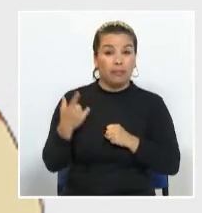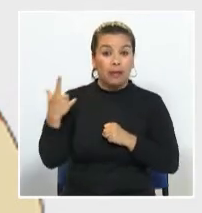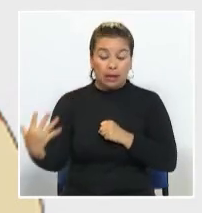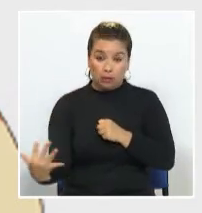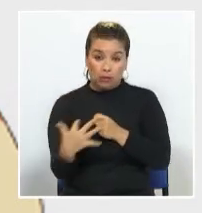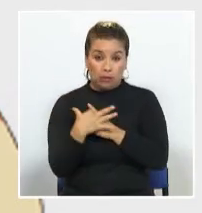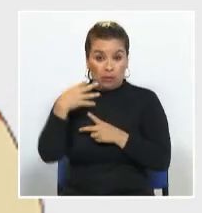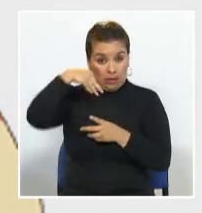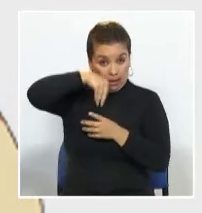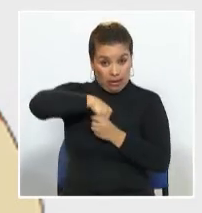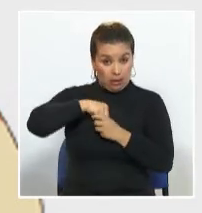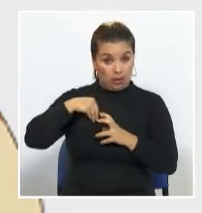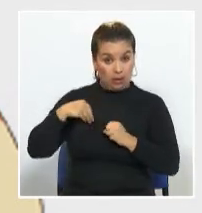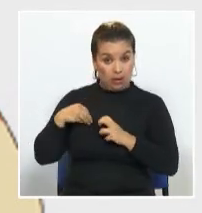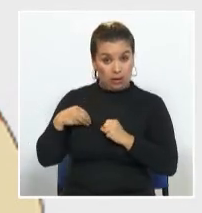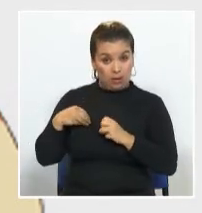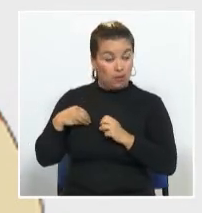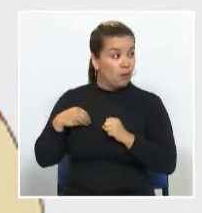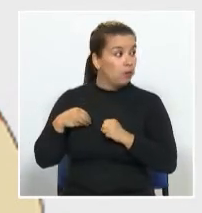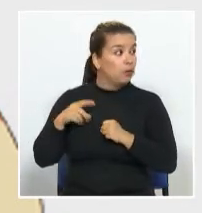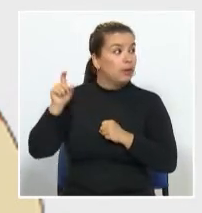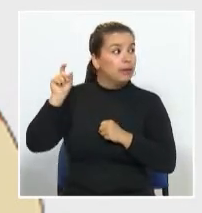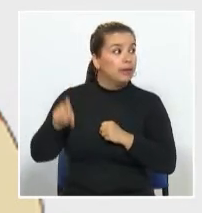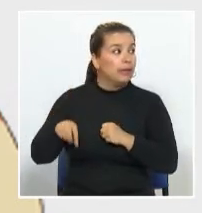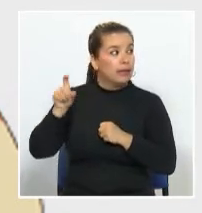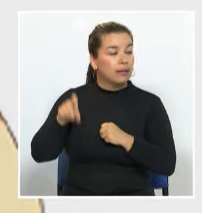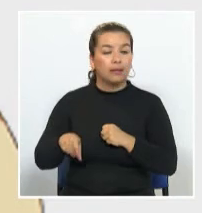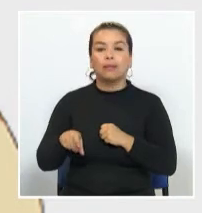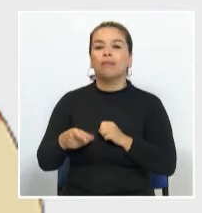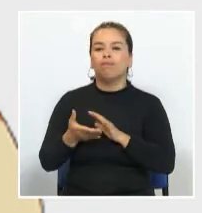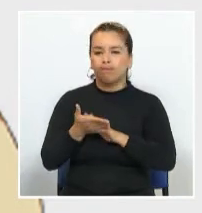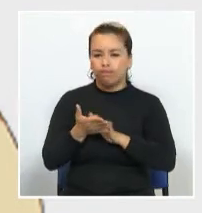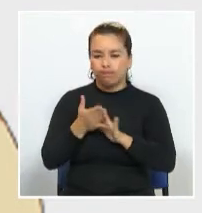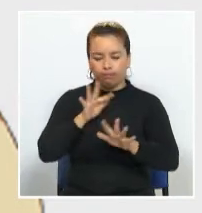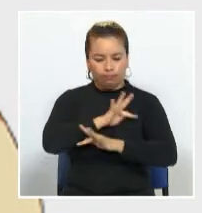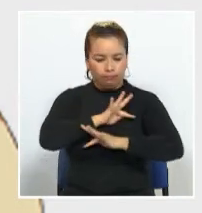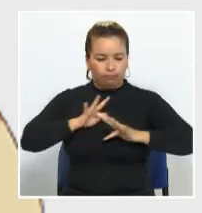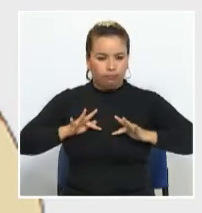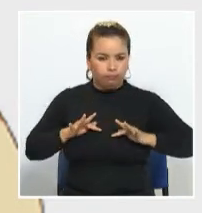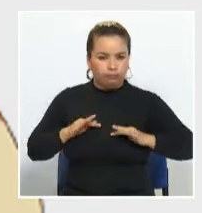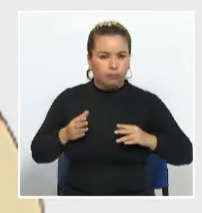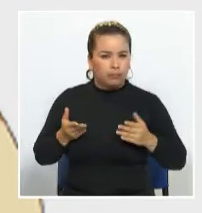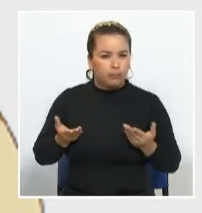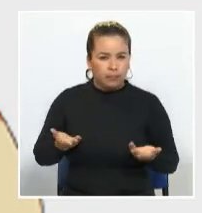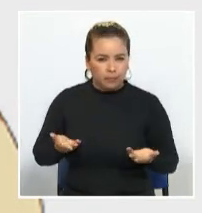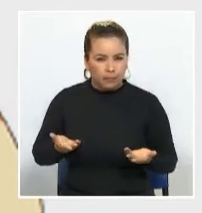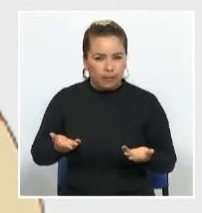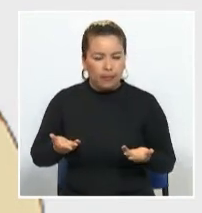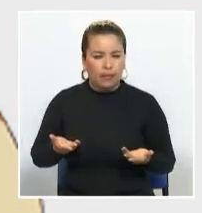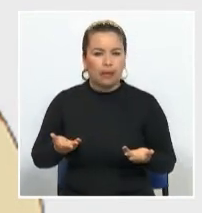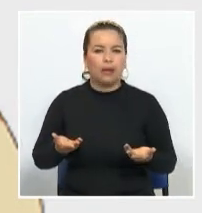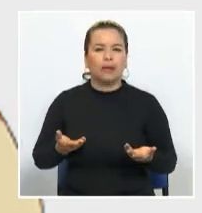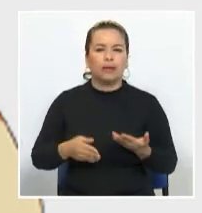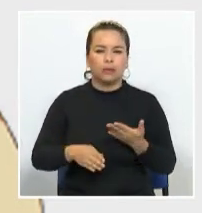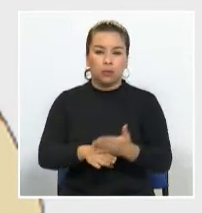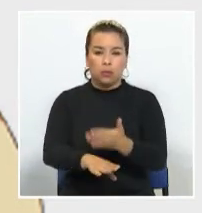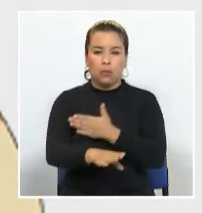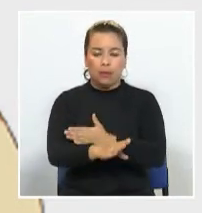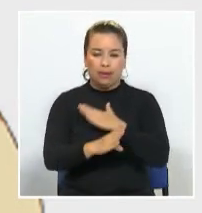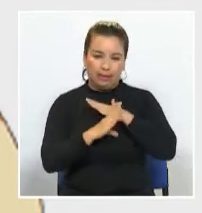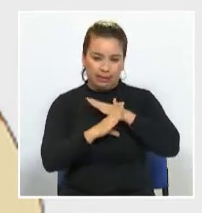corazón, necesitan generalmente de un tratamiento que es denominado como anticoagulación, que requiere